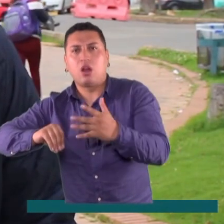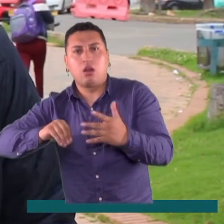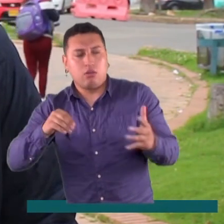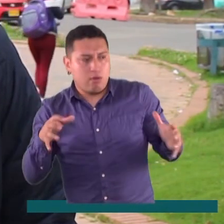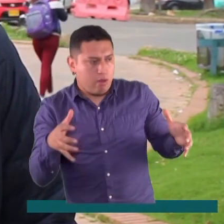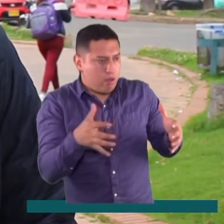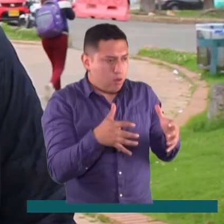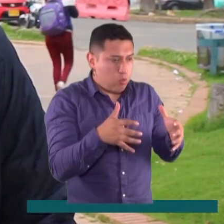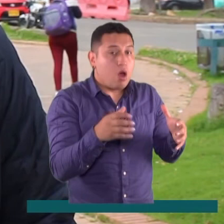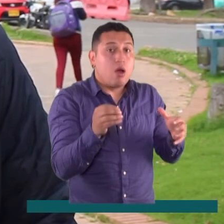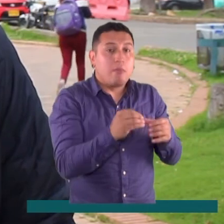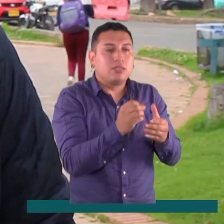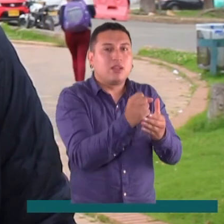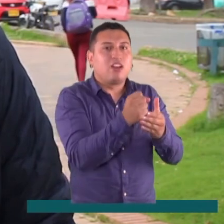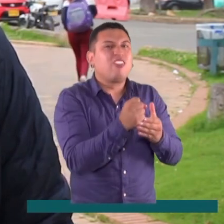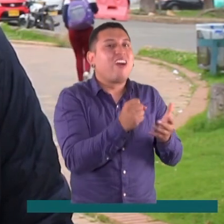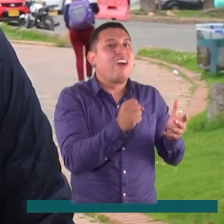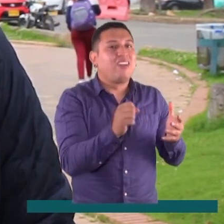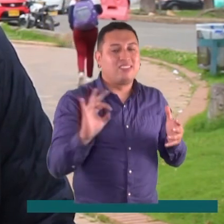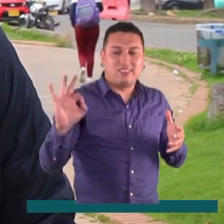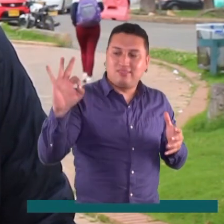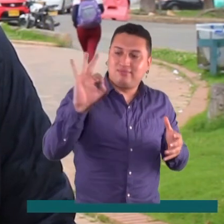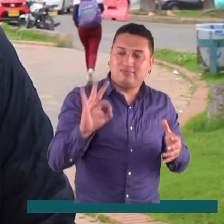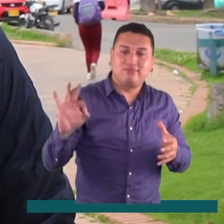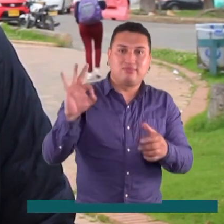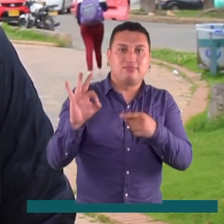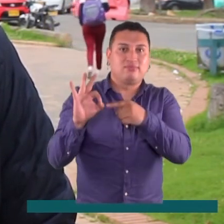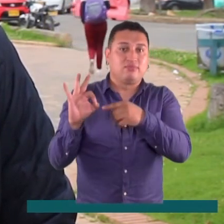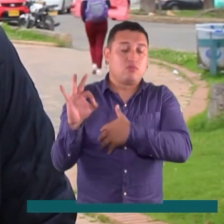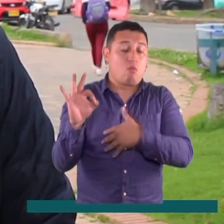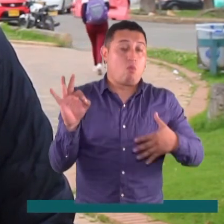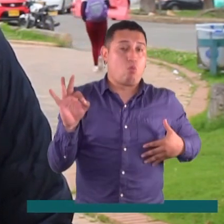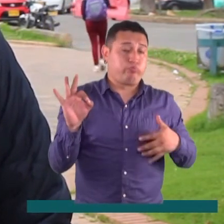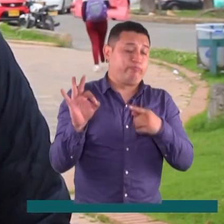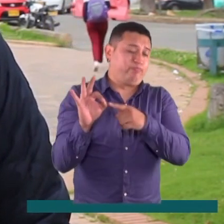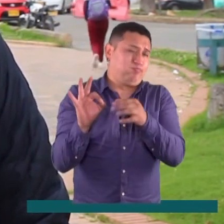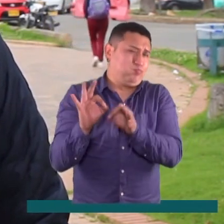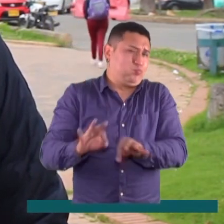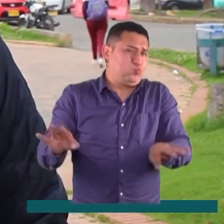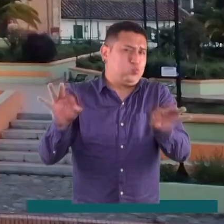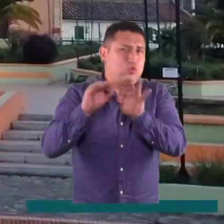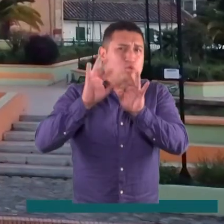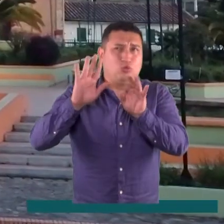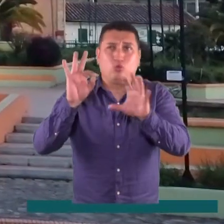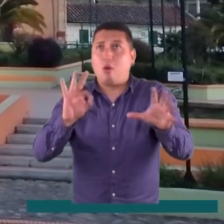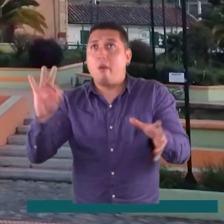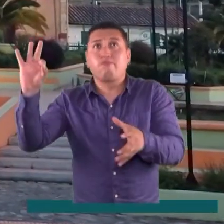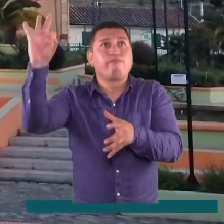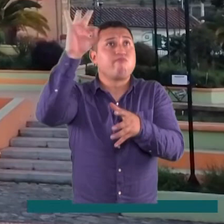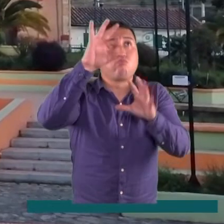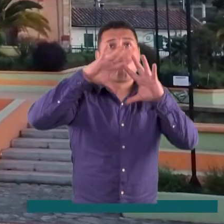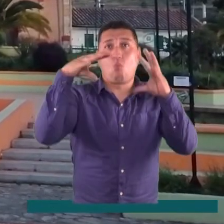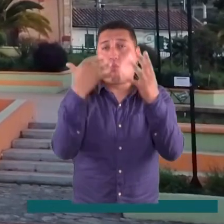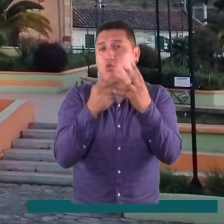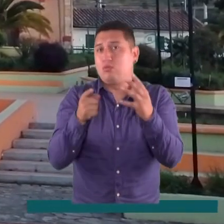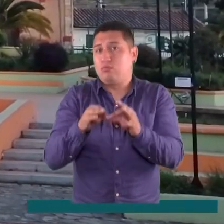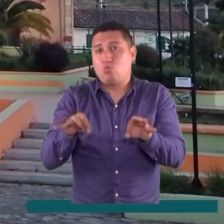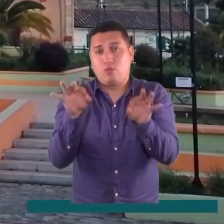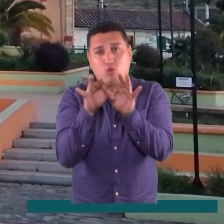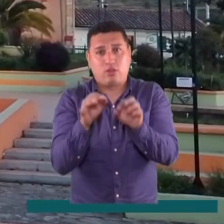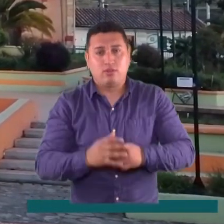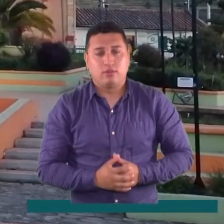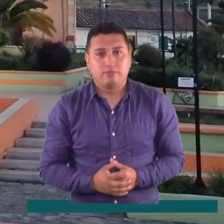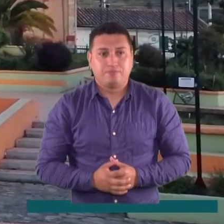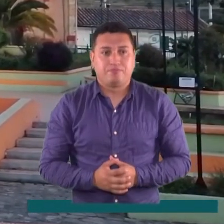en equipo y con la ayuda de uno de los insectos más valiosos del planeta, las abejas. A tan solo 20 minutos de Tunja